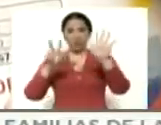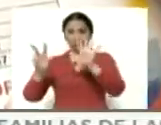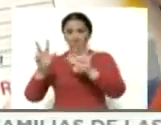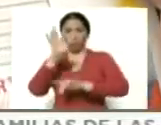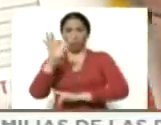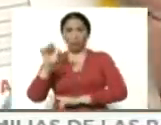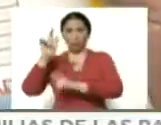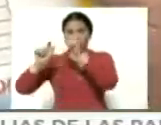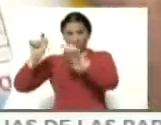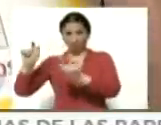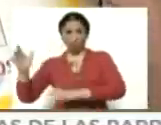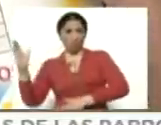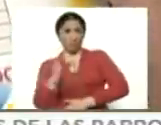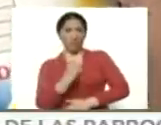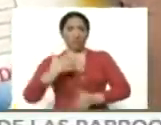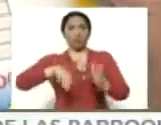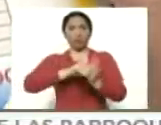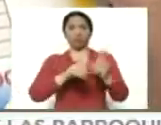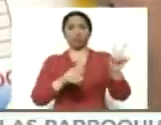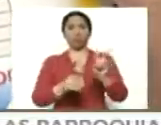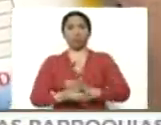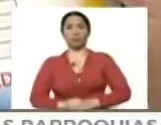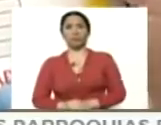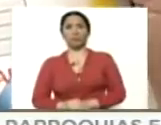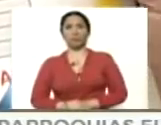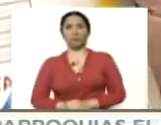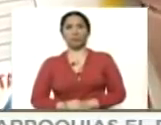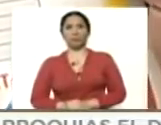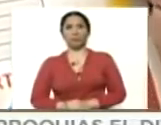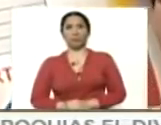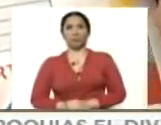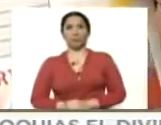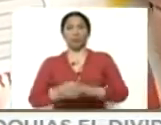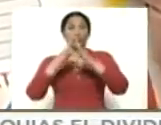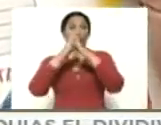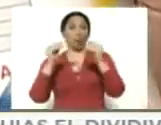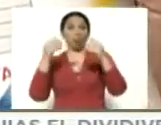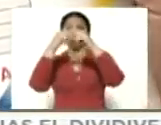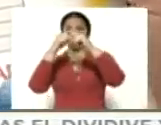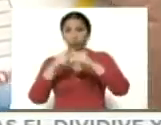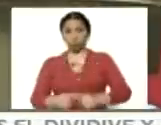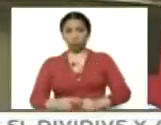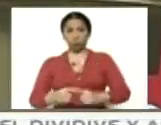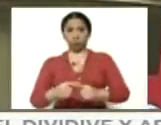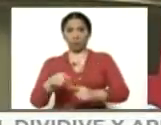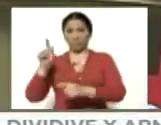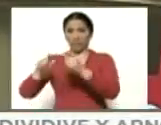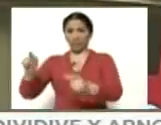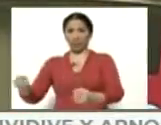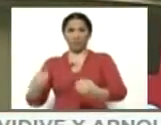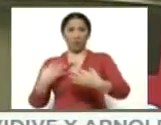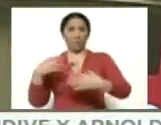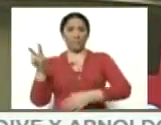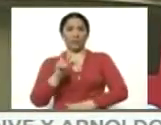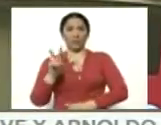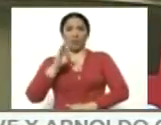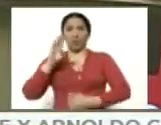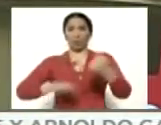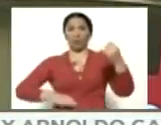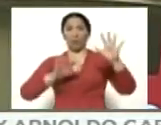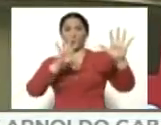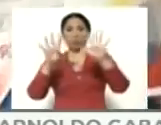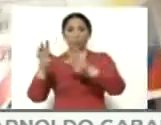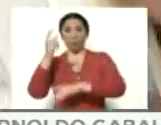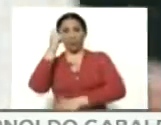estas personas que han regresado, se señala, perdón, que de todo el total de casos que Venezuela ha tenido en los últimos 19 días,